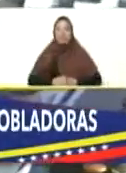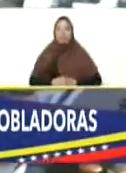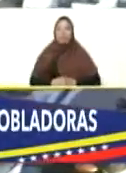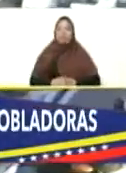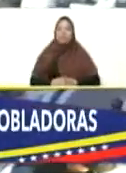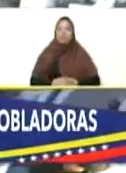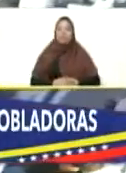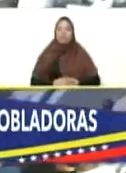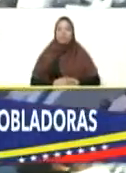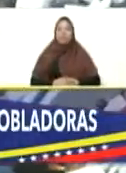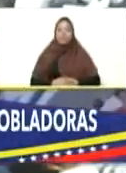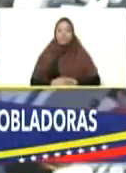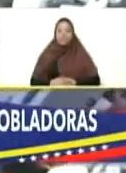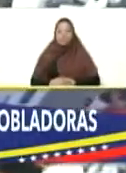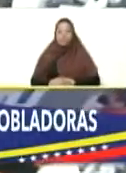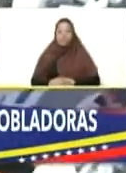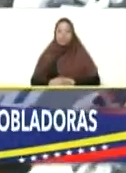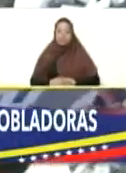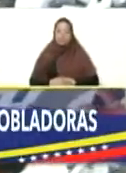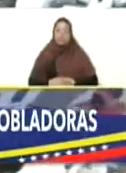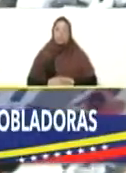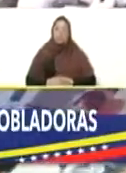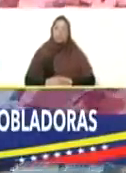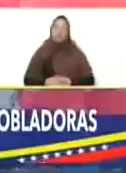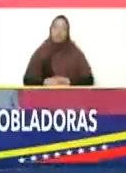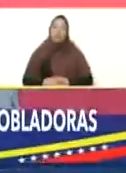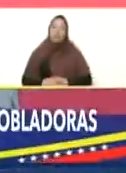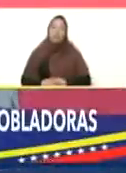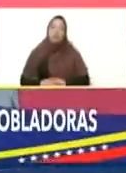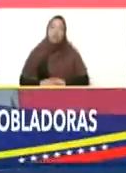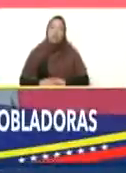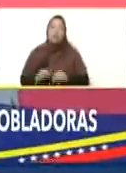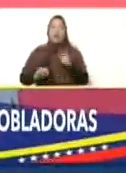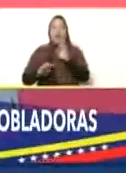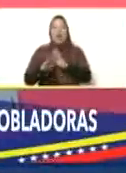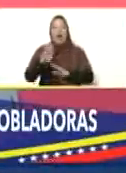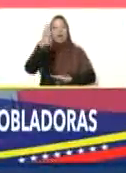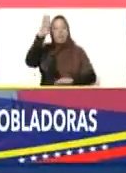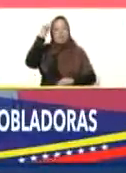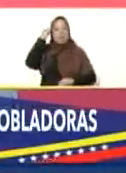a avanzar en todo este marco legal